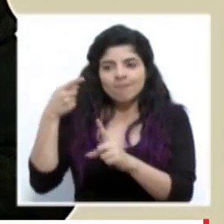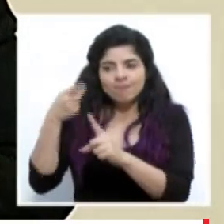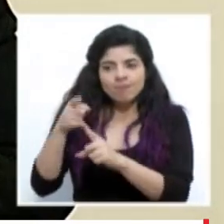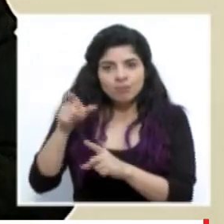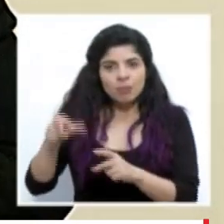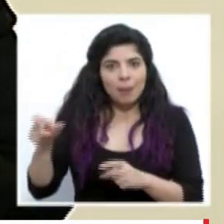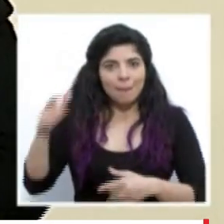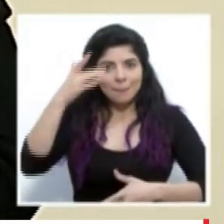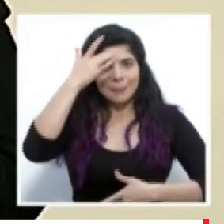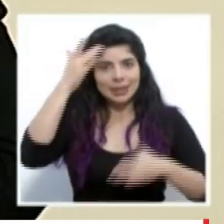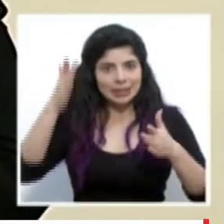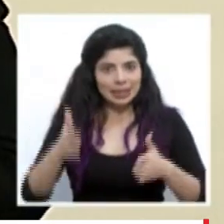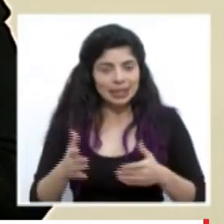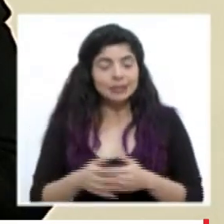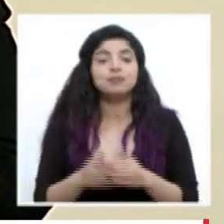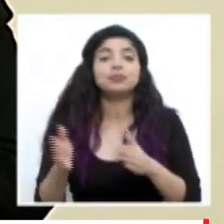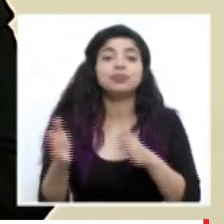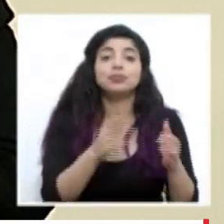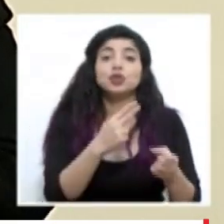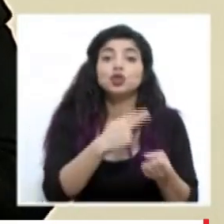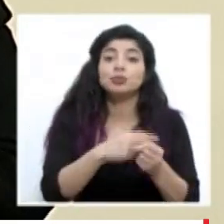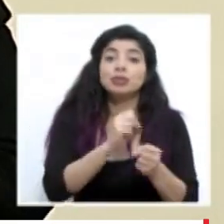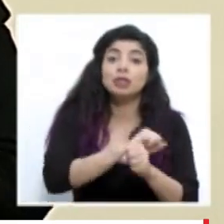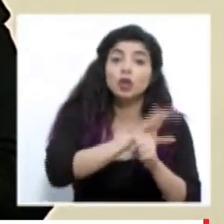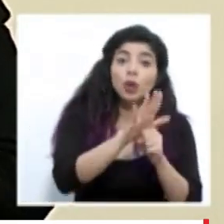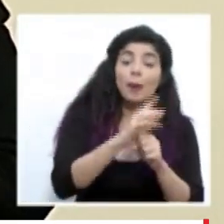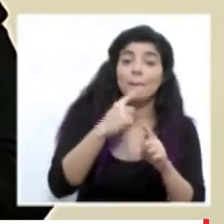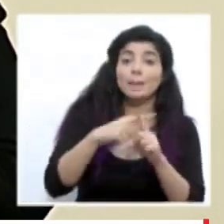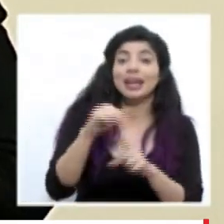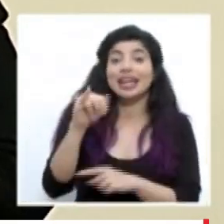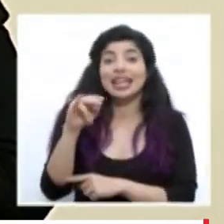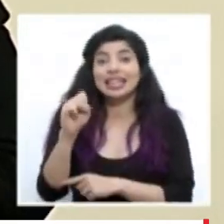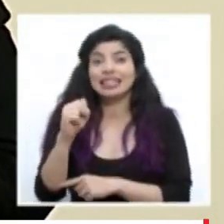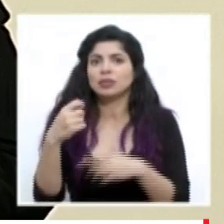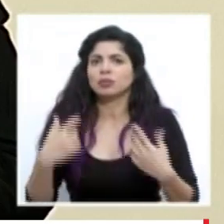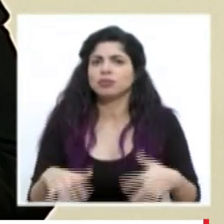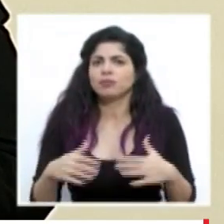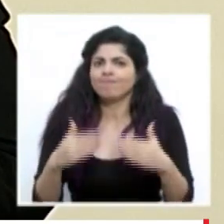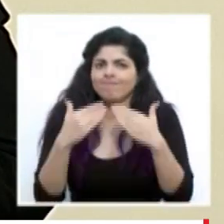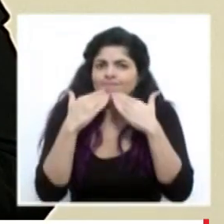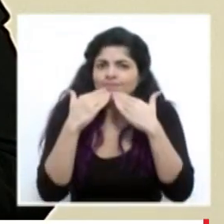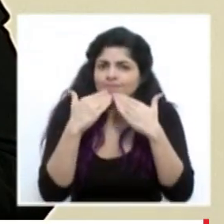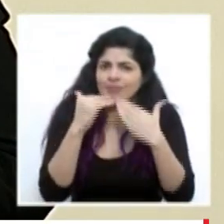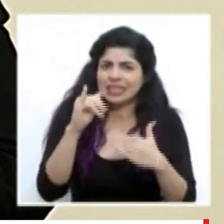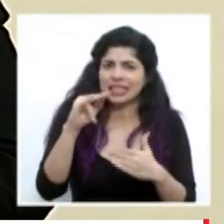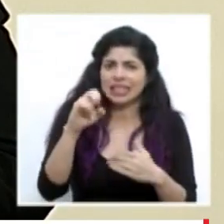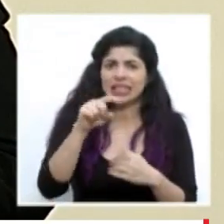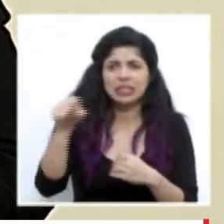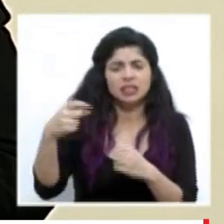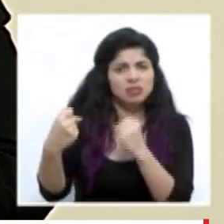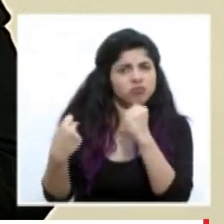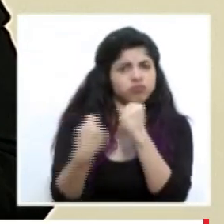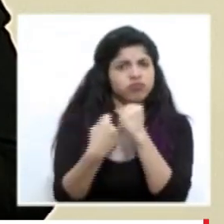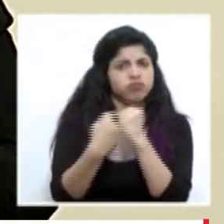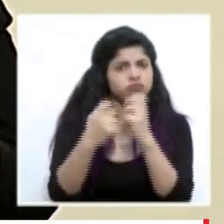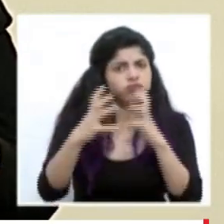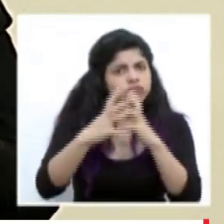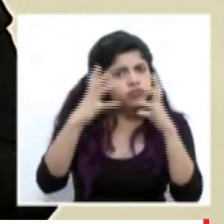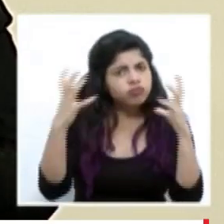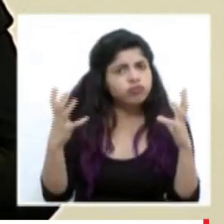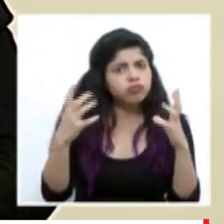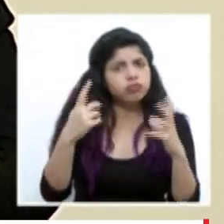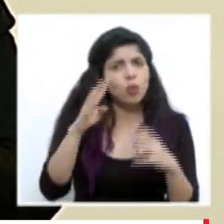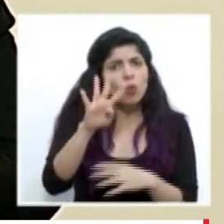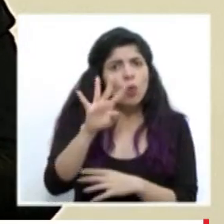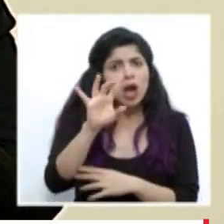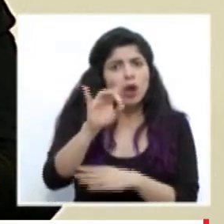de estos pacientes. Con respecto al SEACO y al INS, que le agradecemos profundamente al INS la colaboración que nos ha dado con